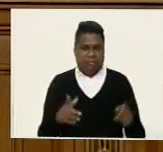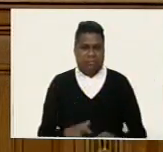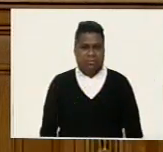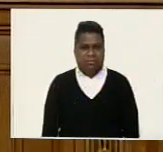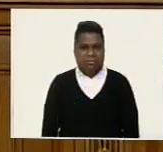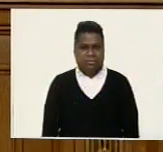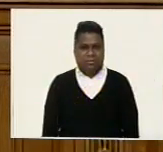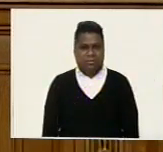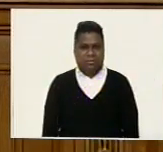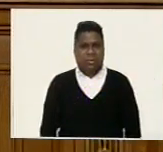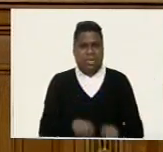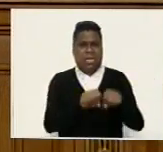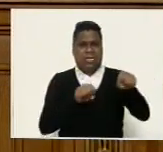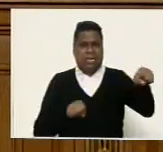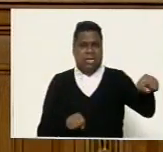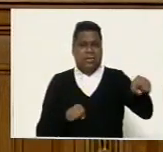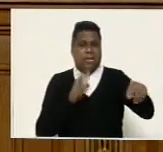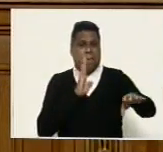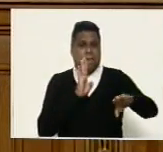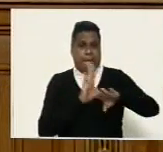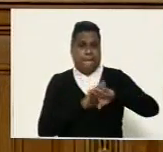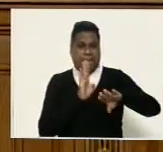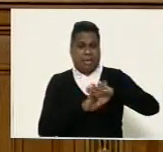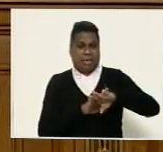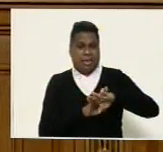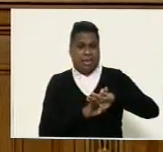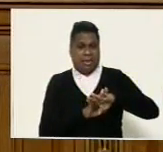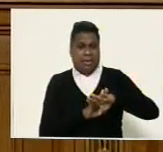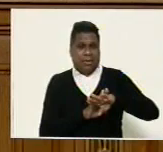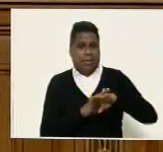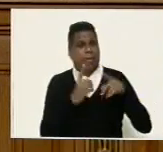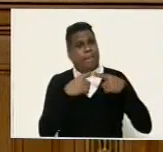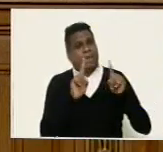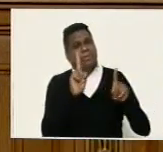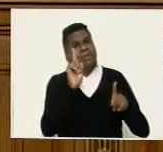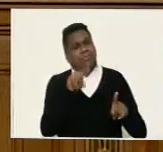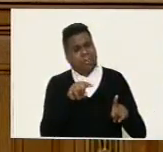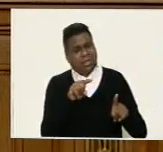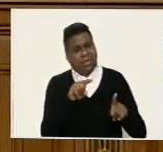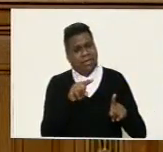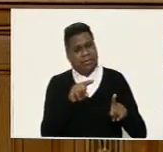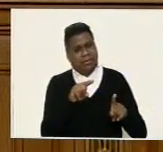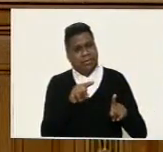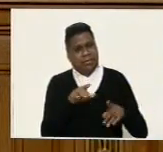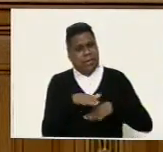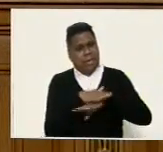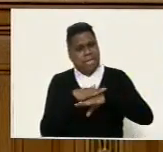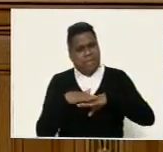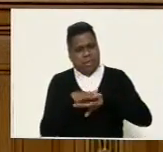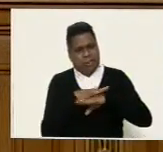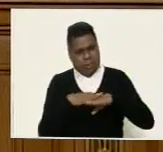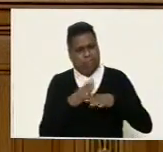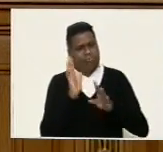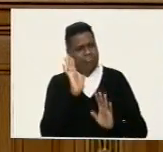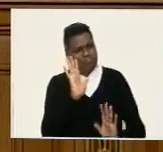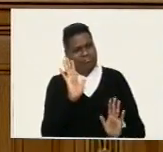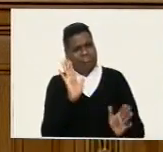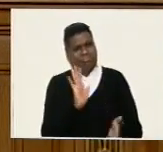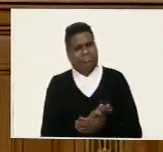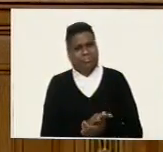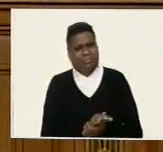el Táchira da el pecado, pero también da la absolución. Y eso es lo sorprendente.